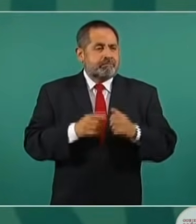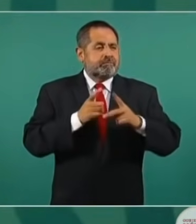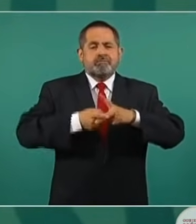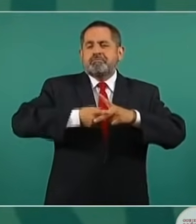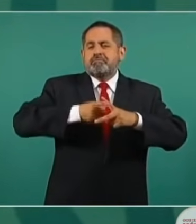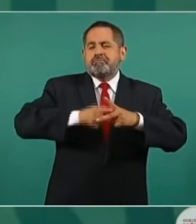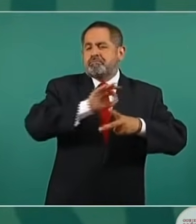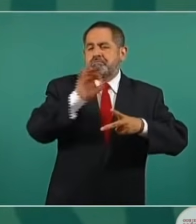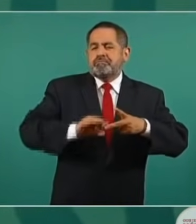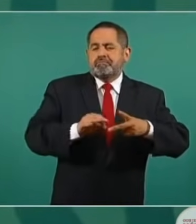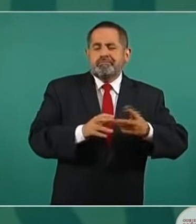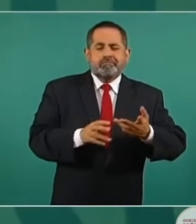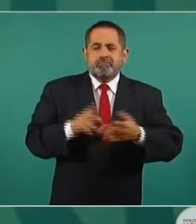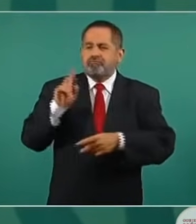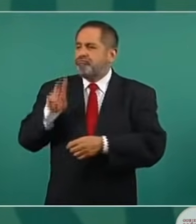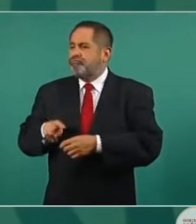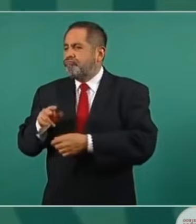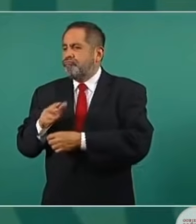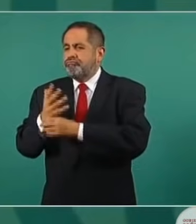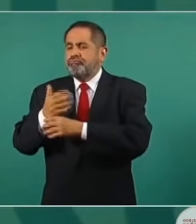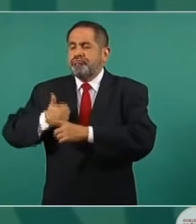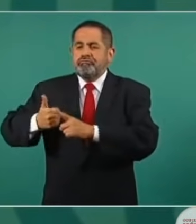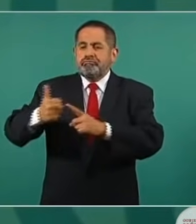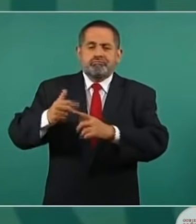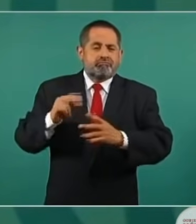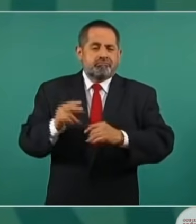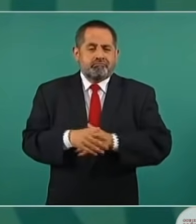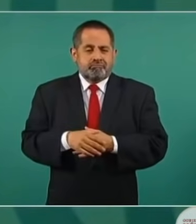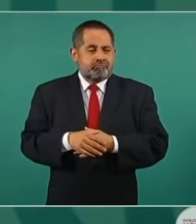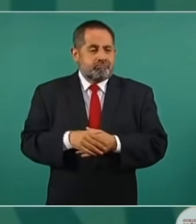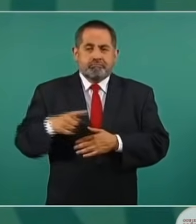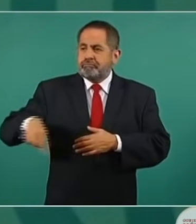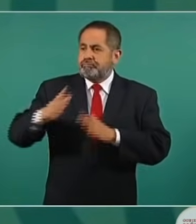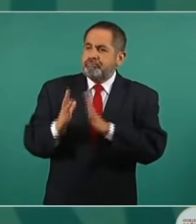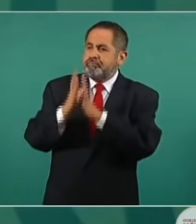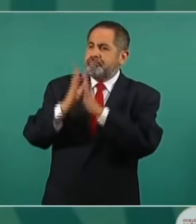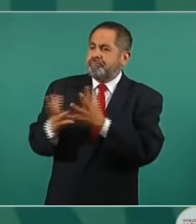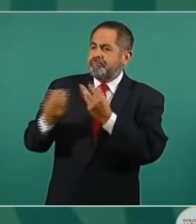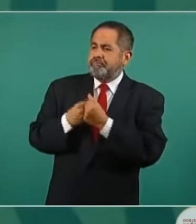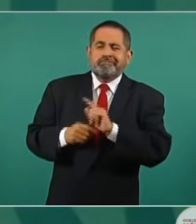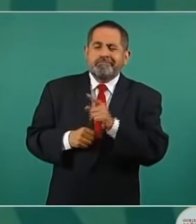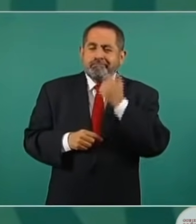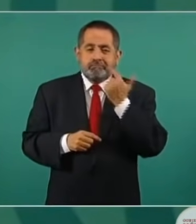representativa. No les gusta la democracia participativa.